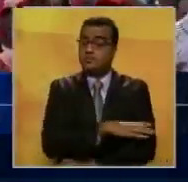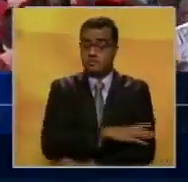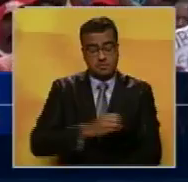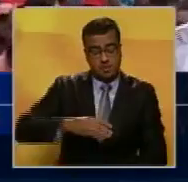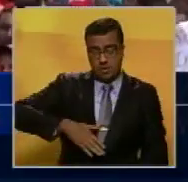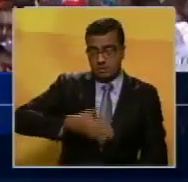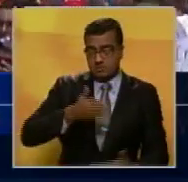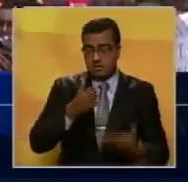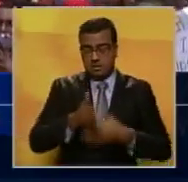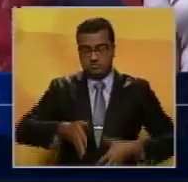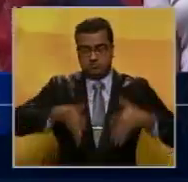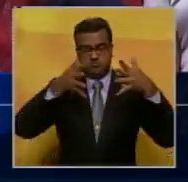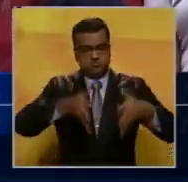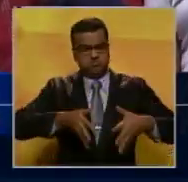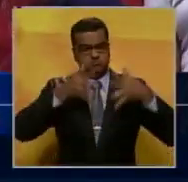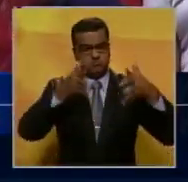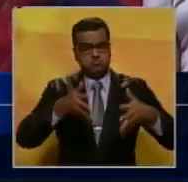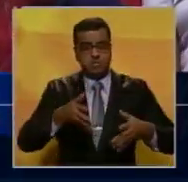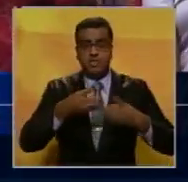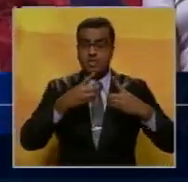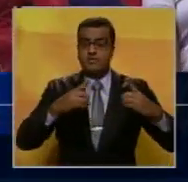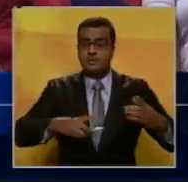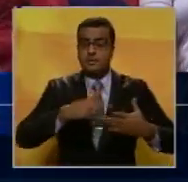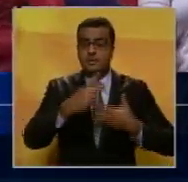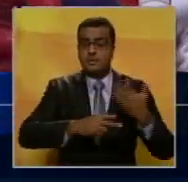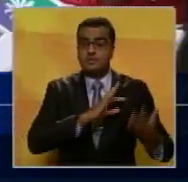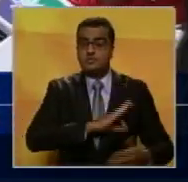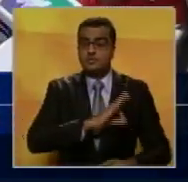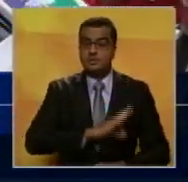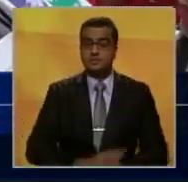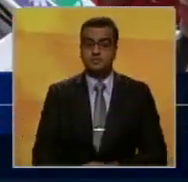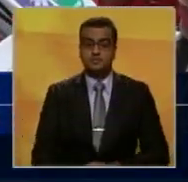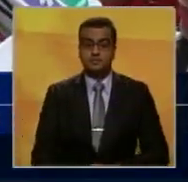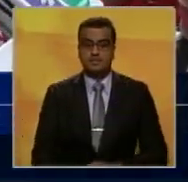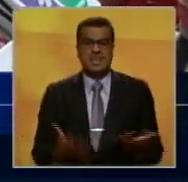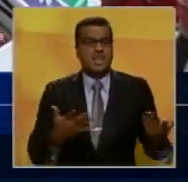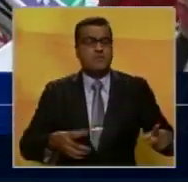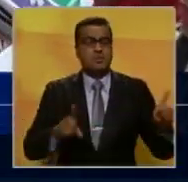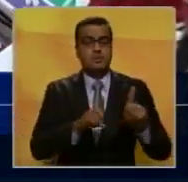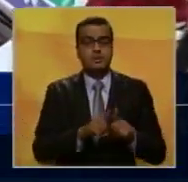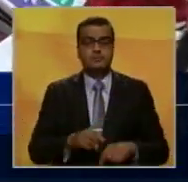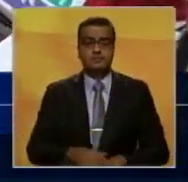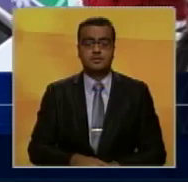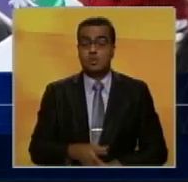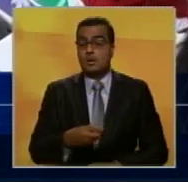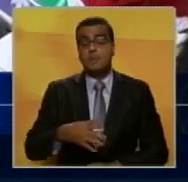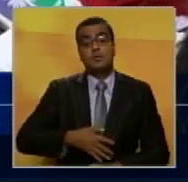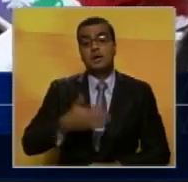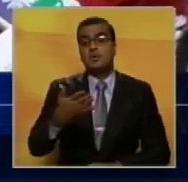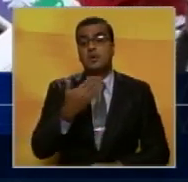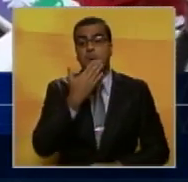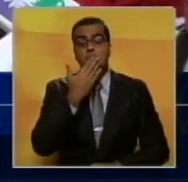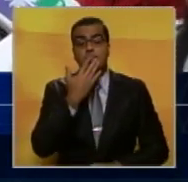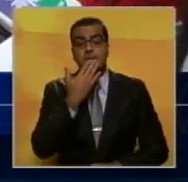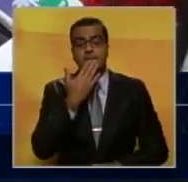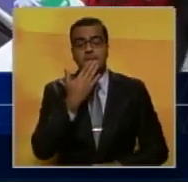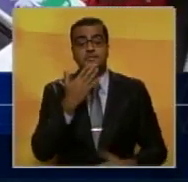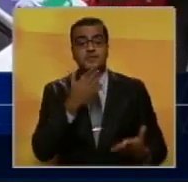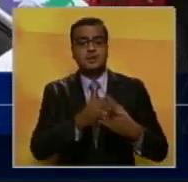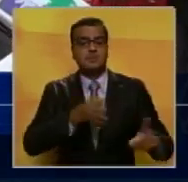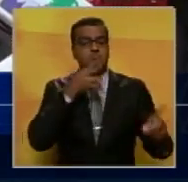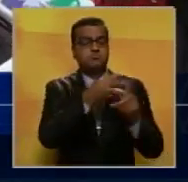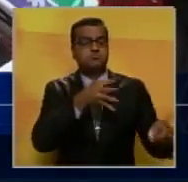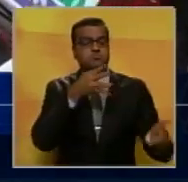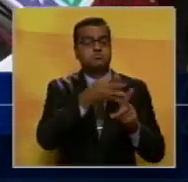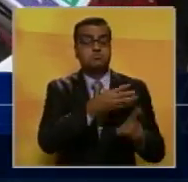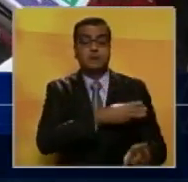podrán seguir atacando los diferentes programas sociales del gobierno nacional. ¿Qué va a ocurrir? Que no van a poder ellos, por ejemplo, seguir atacando las misiones,